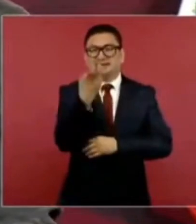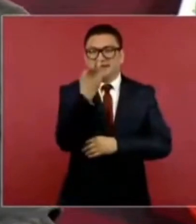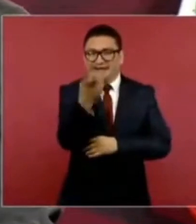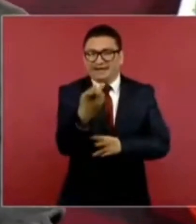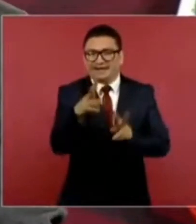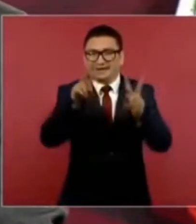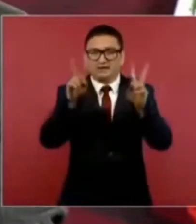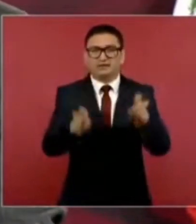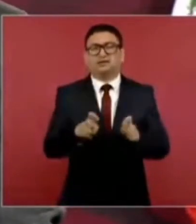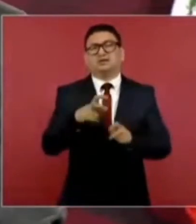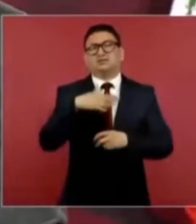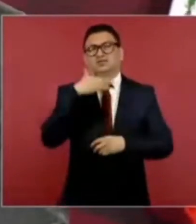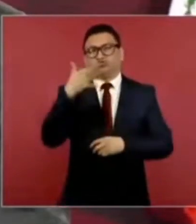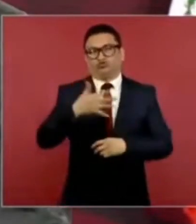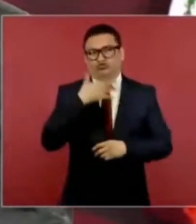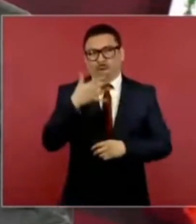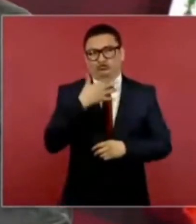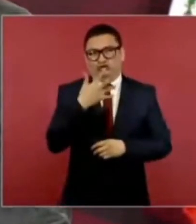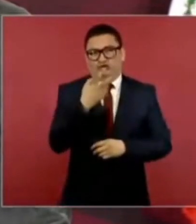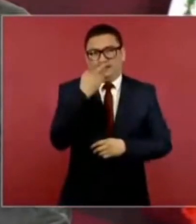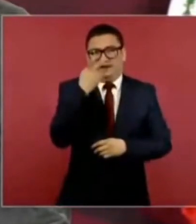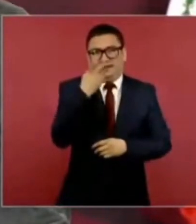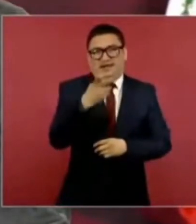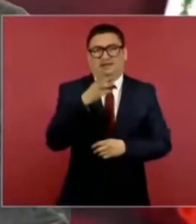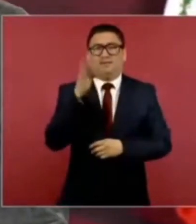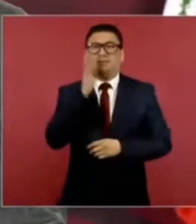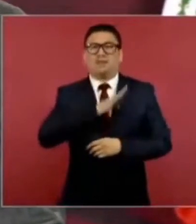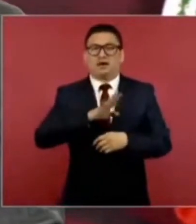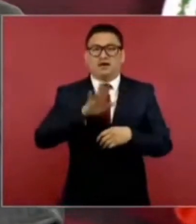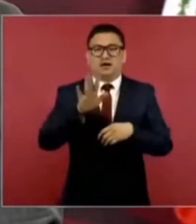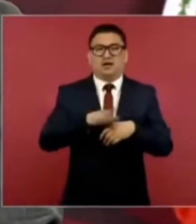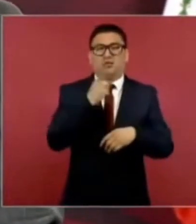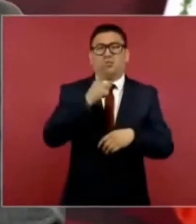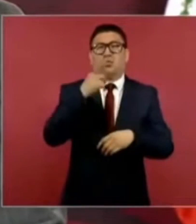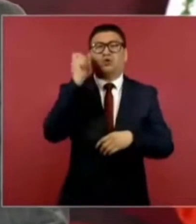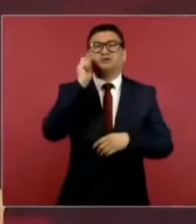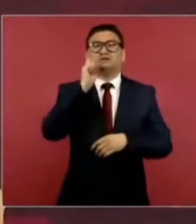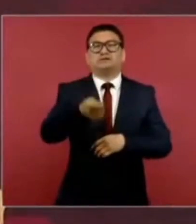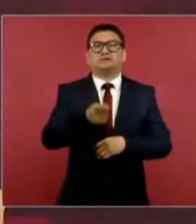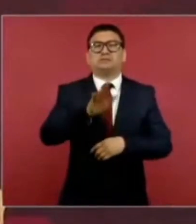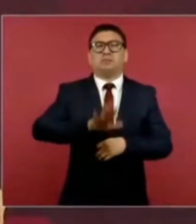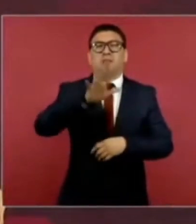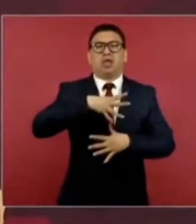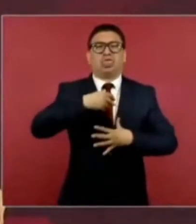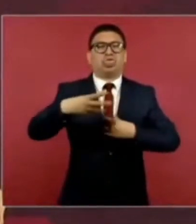del mal de la pandemia, de la peste, de la corrupción.